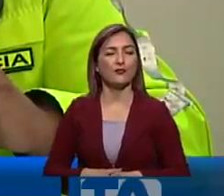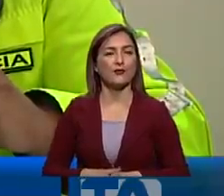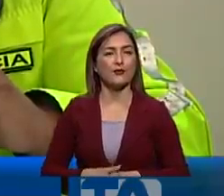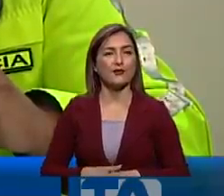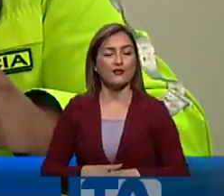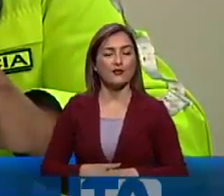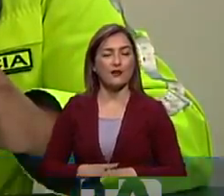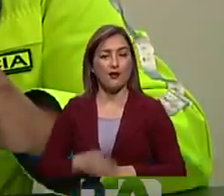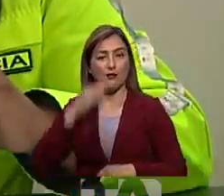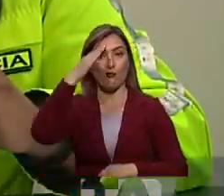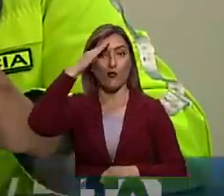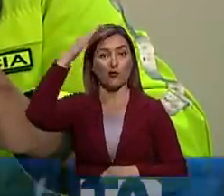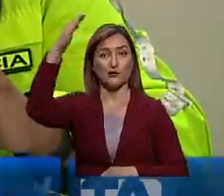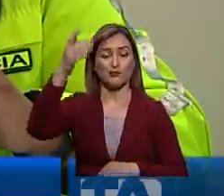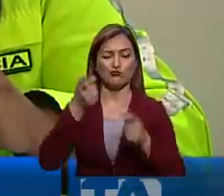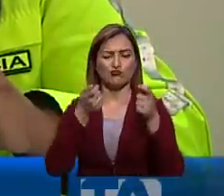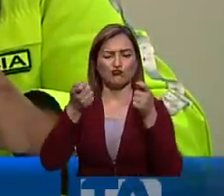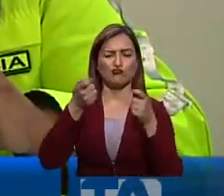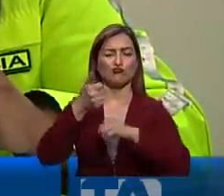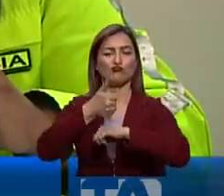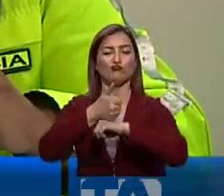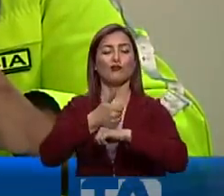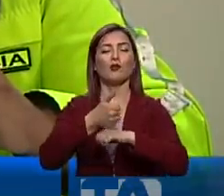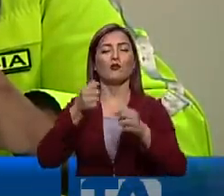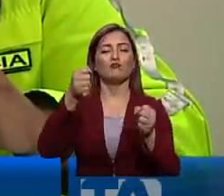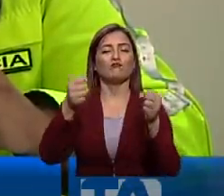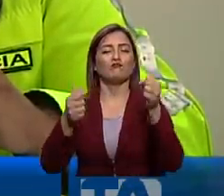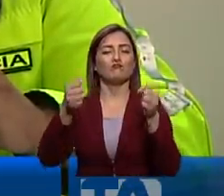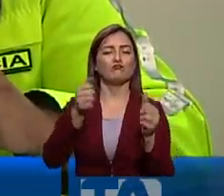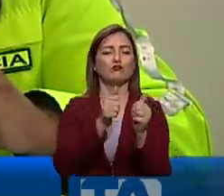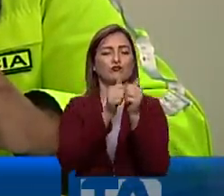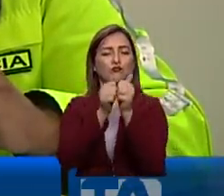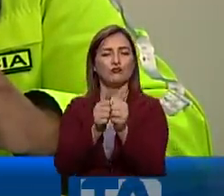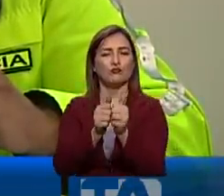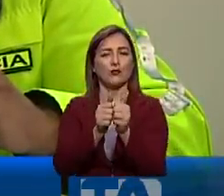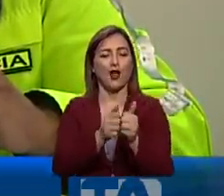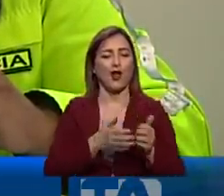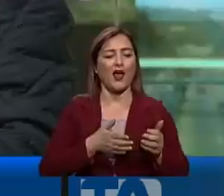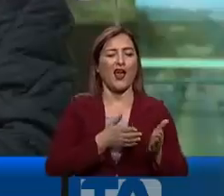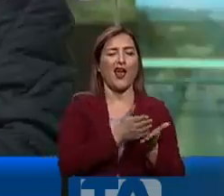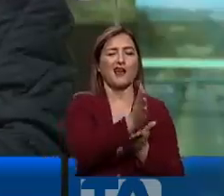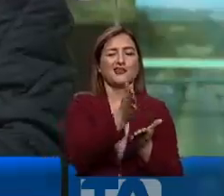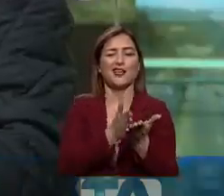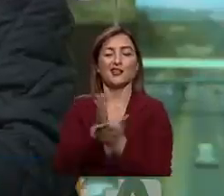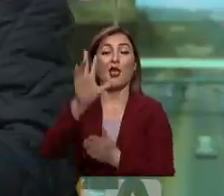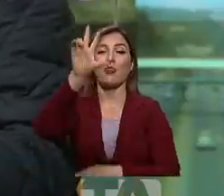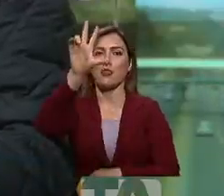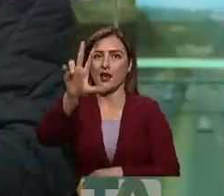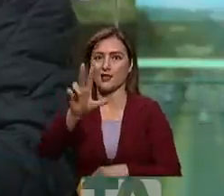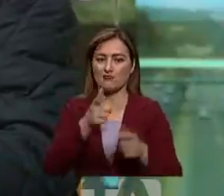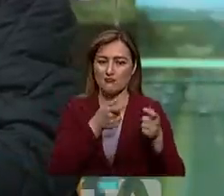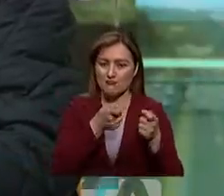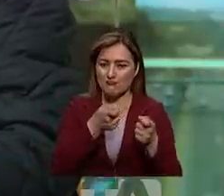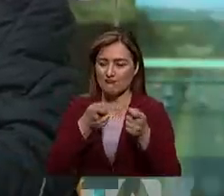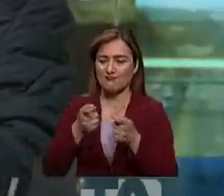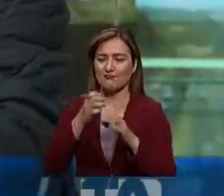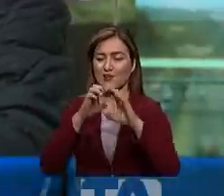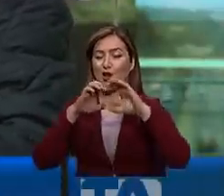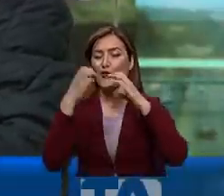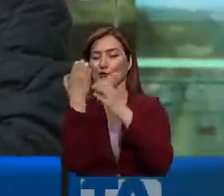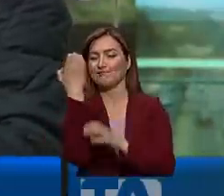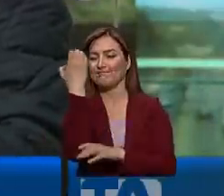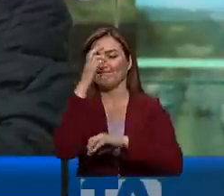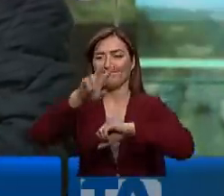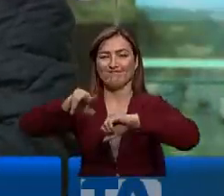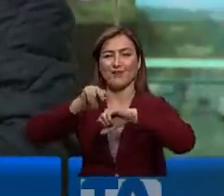presencia policial, conjuntamente con autoridades de tránsito, en los tres accesos que tiene el Quinche. Como ECU-911 vamos a estar con